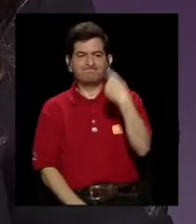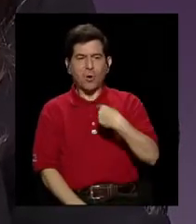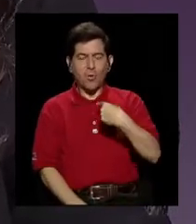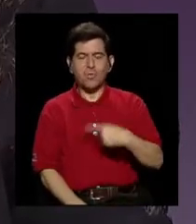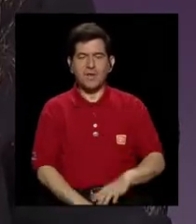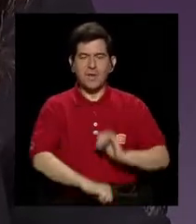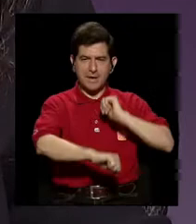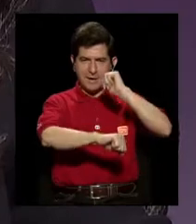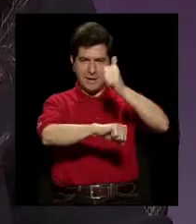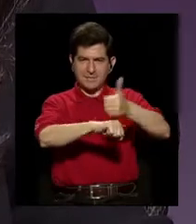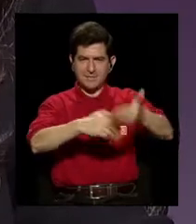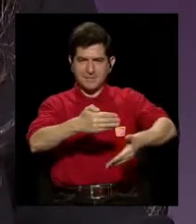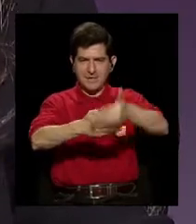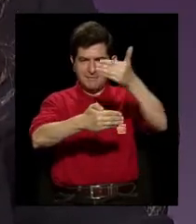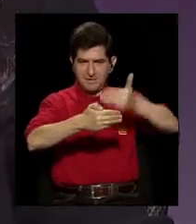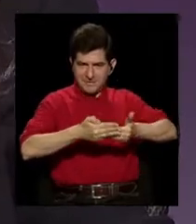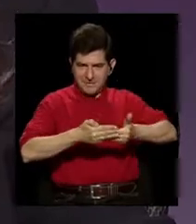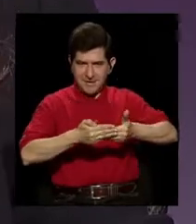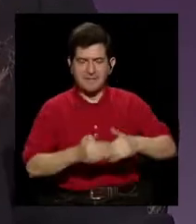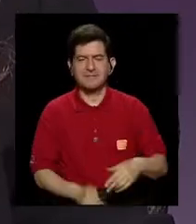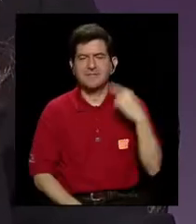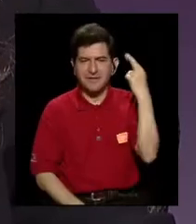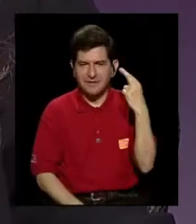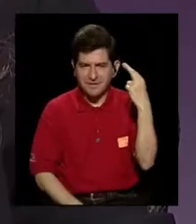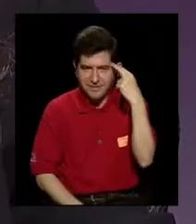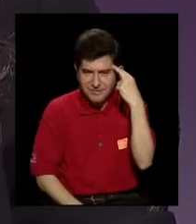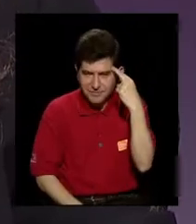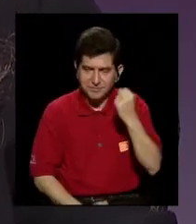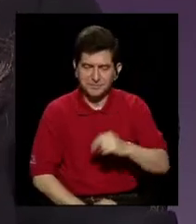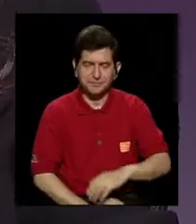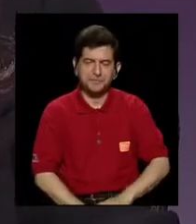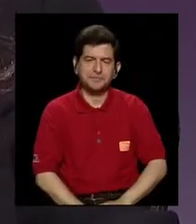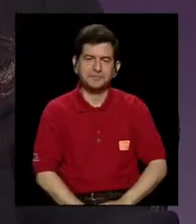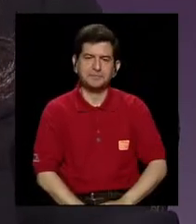plantearnos un poquito antes sobre las causas, ¿verdad?